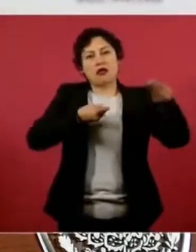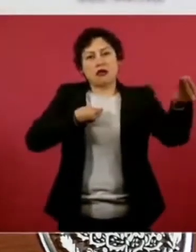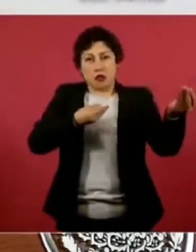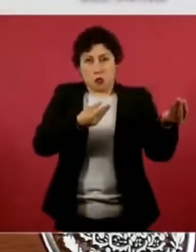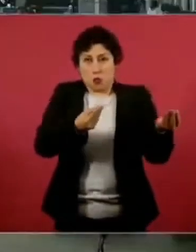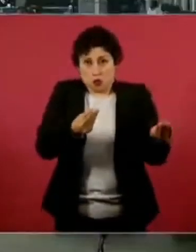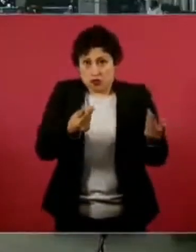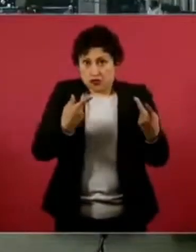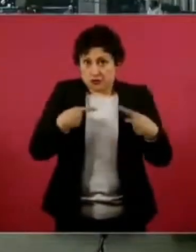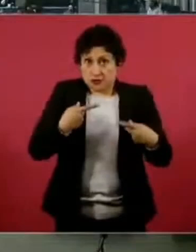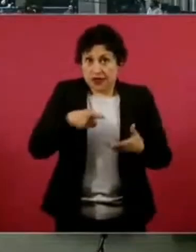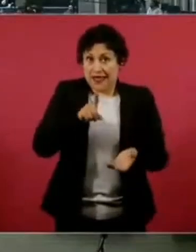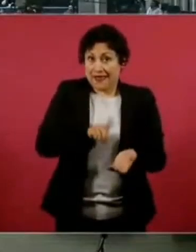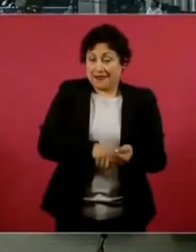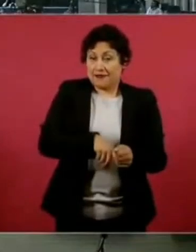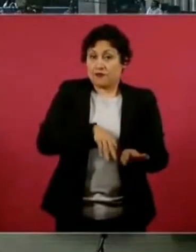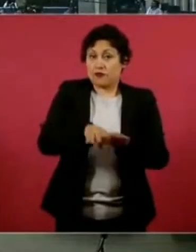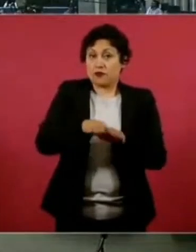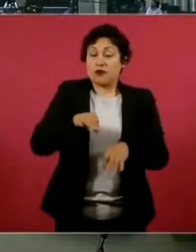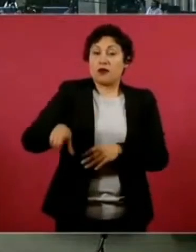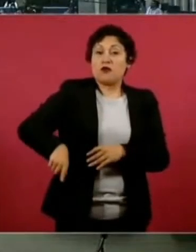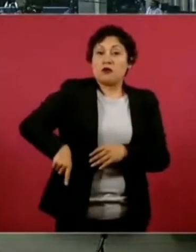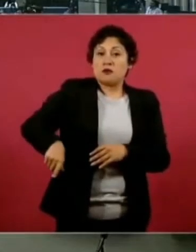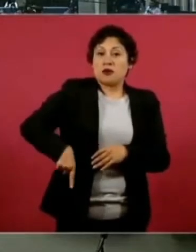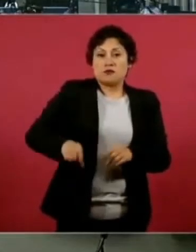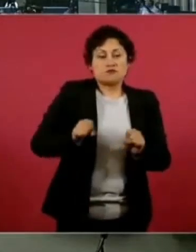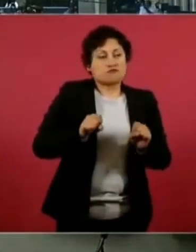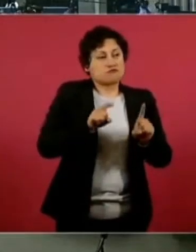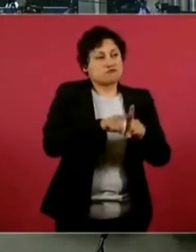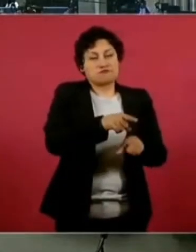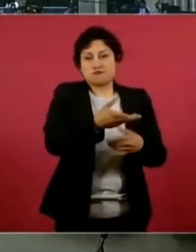lo mismo, como algo normal.